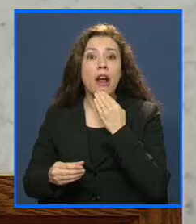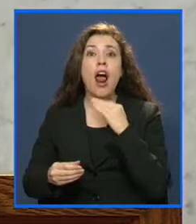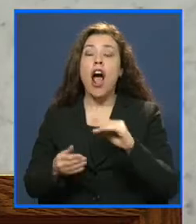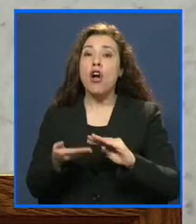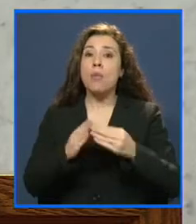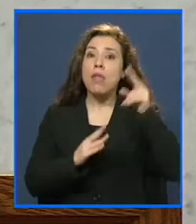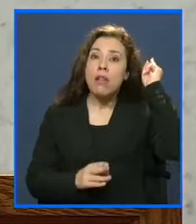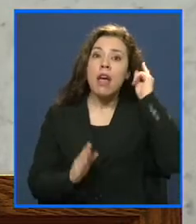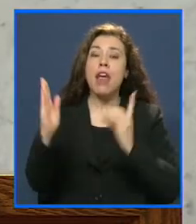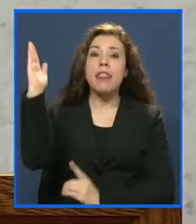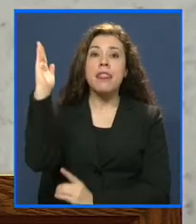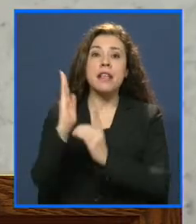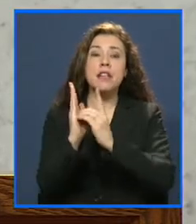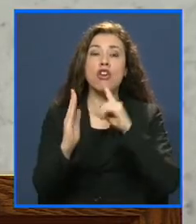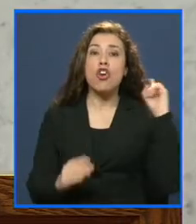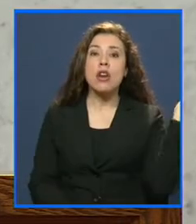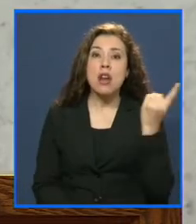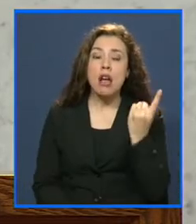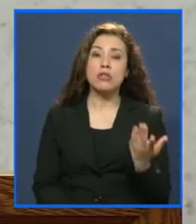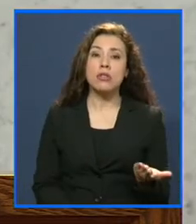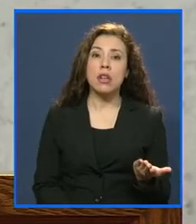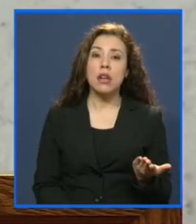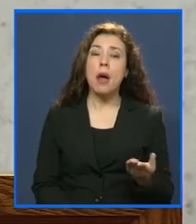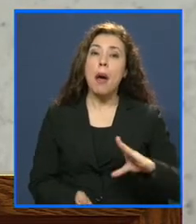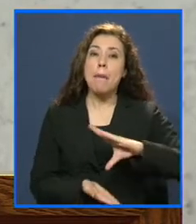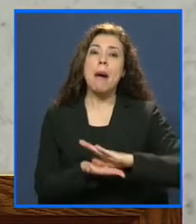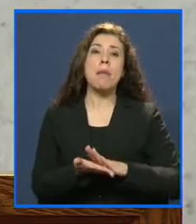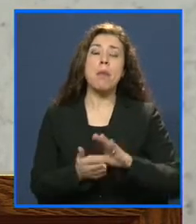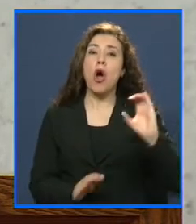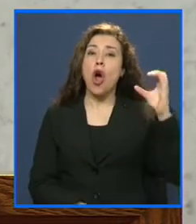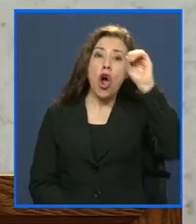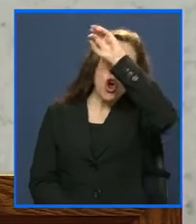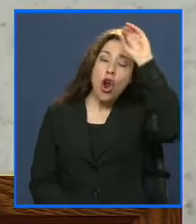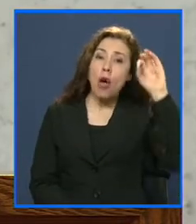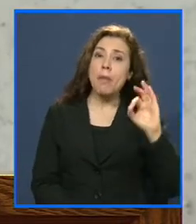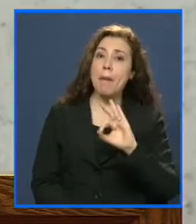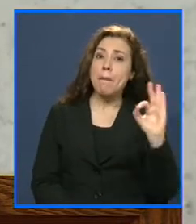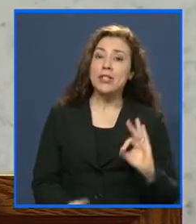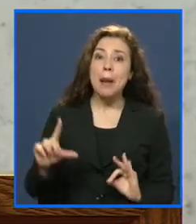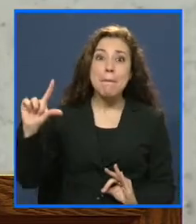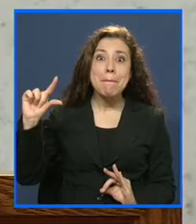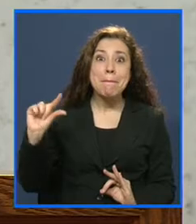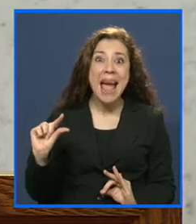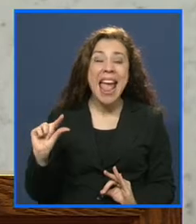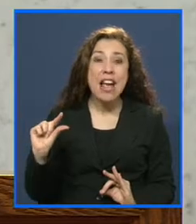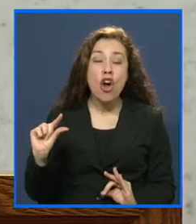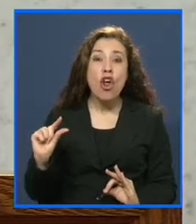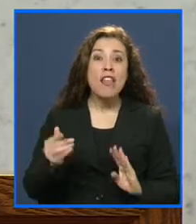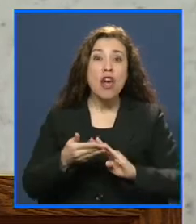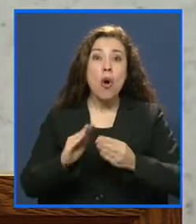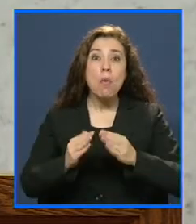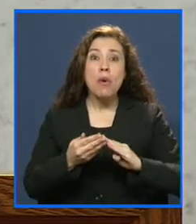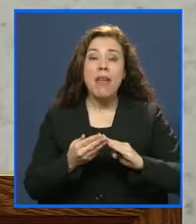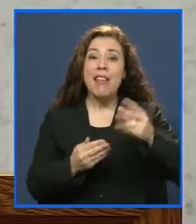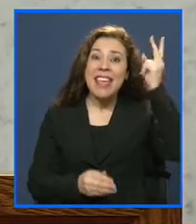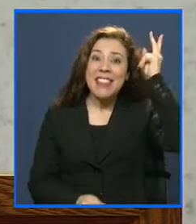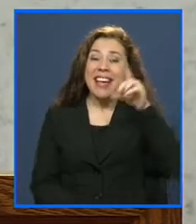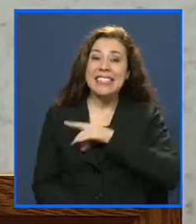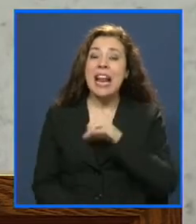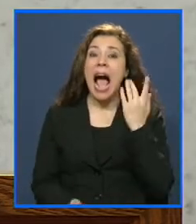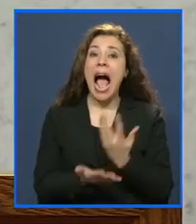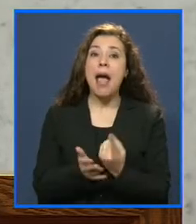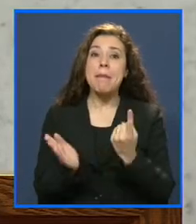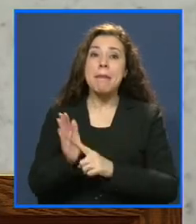desarrollo nacional es más un país como colombia con un porcentaje menor de un indígena que chile tiene desde